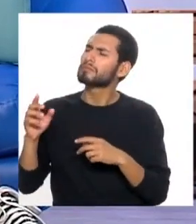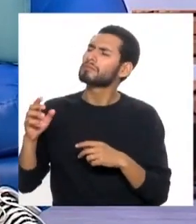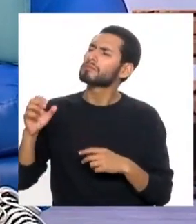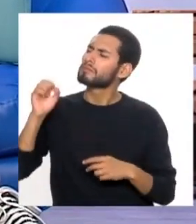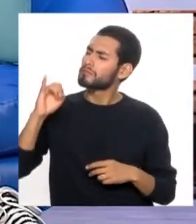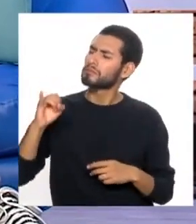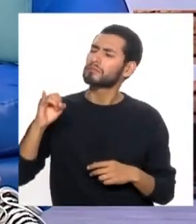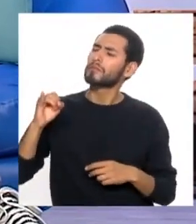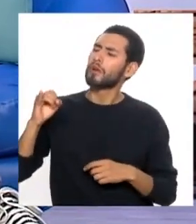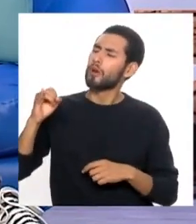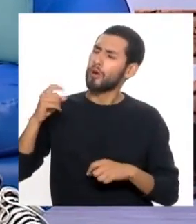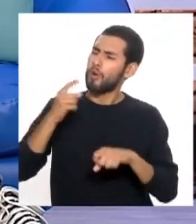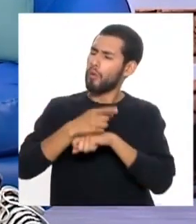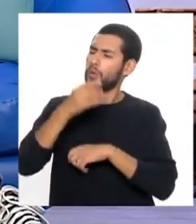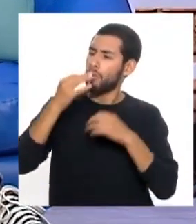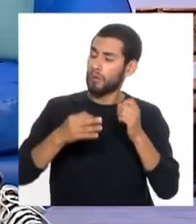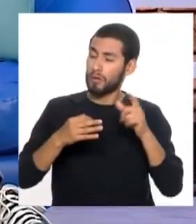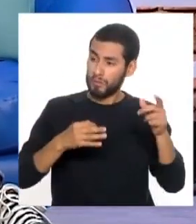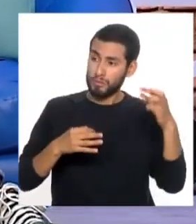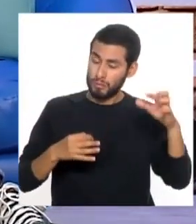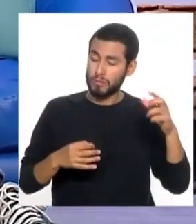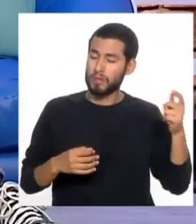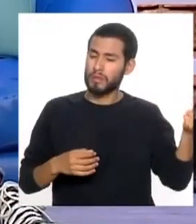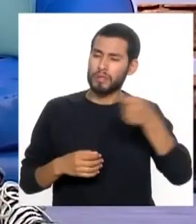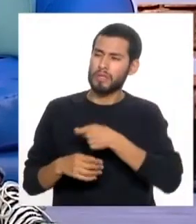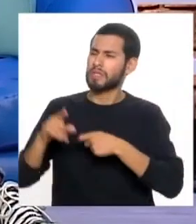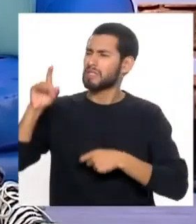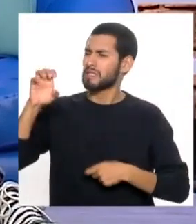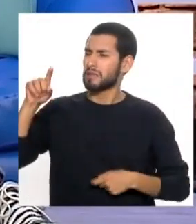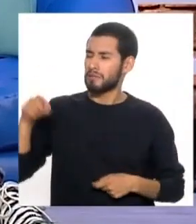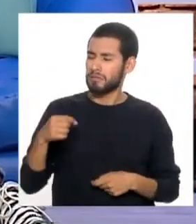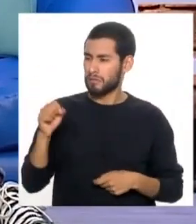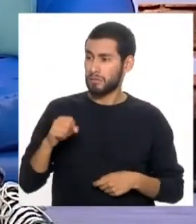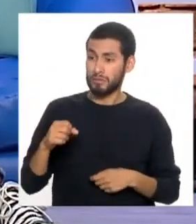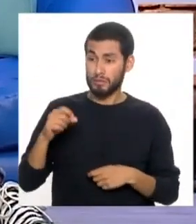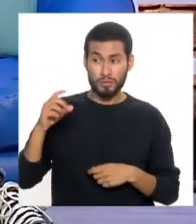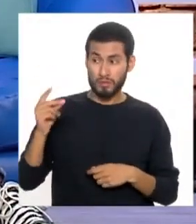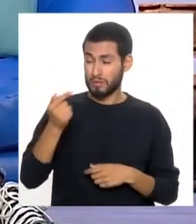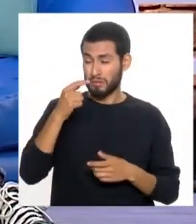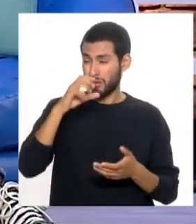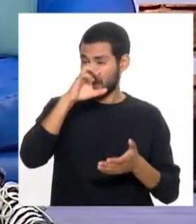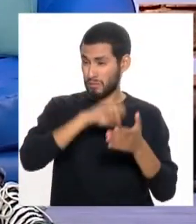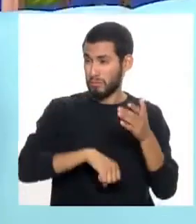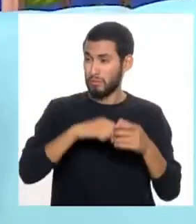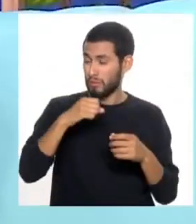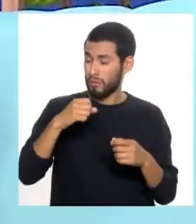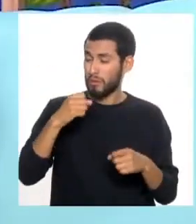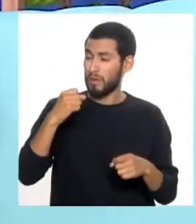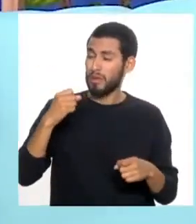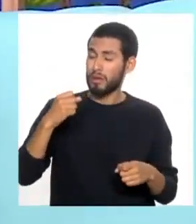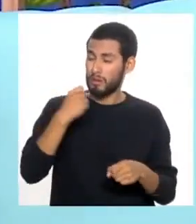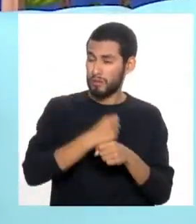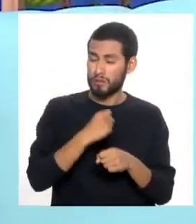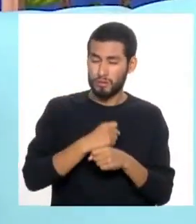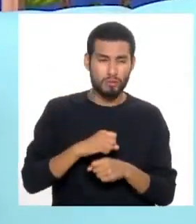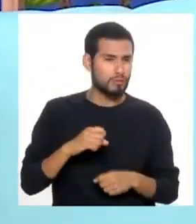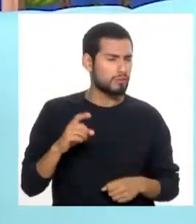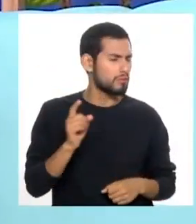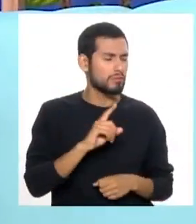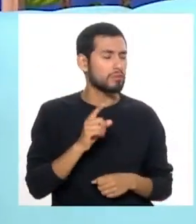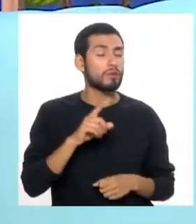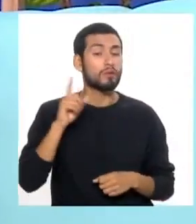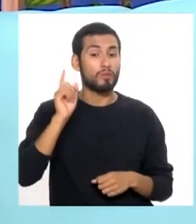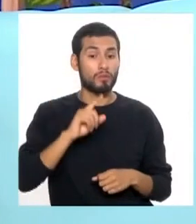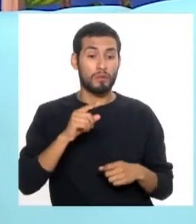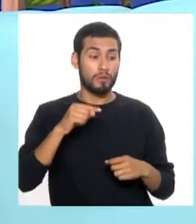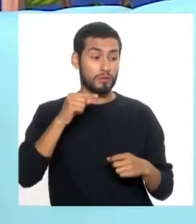sentencia judicial, el padre tiene que dar, no sé, 1,000 soles, ¿es automático el descuento del sueldo? No. En este caso, cuando hay una